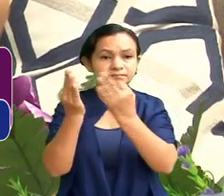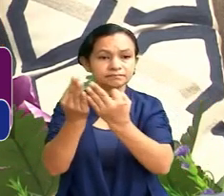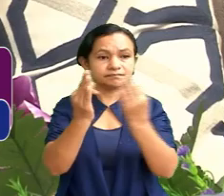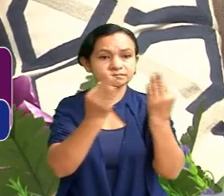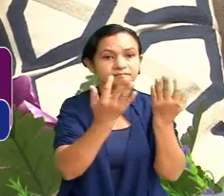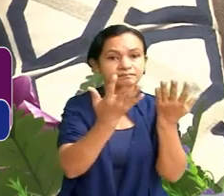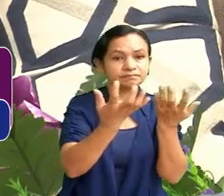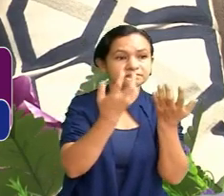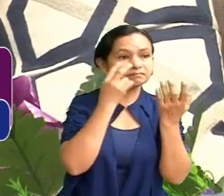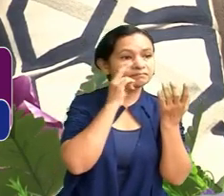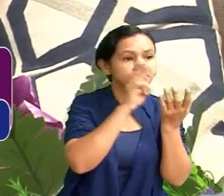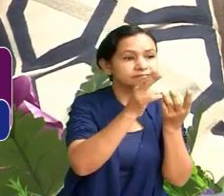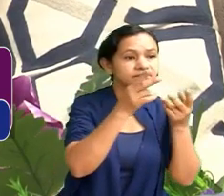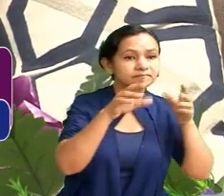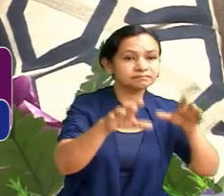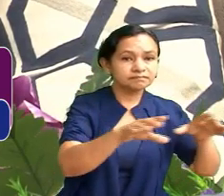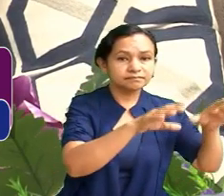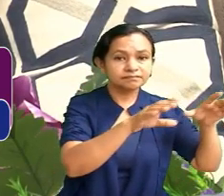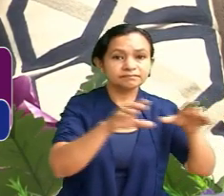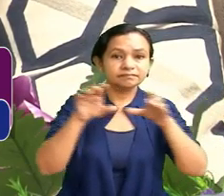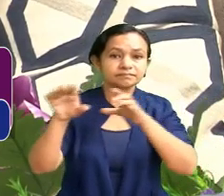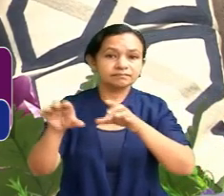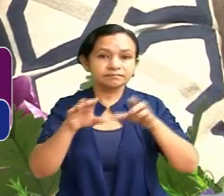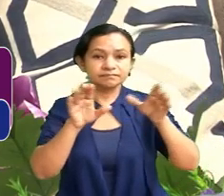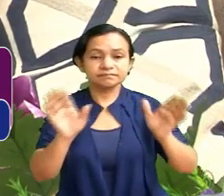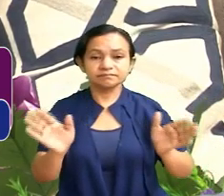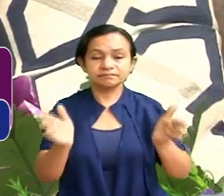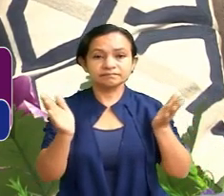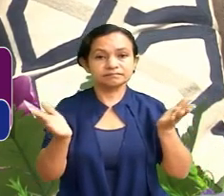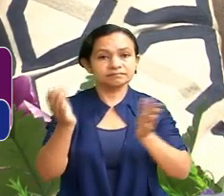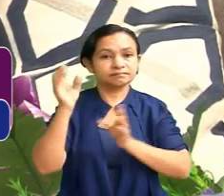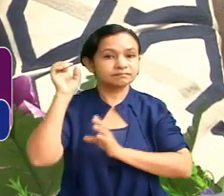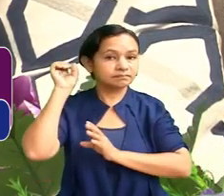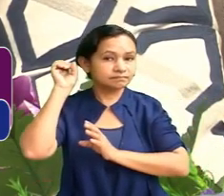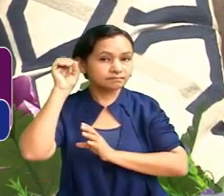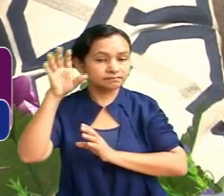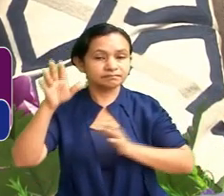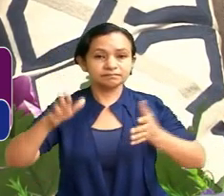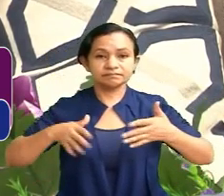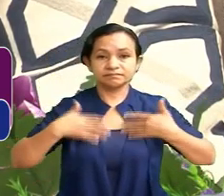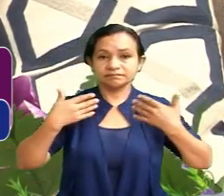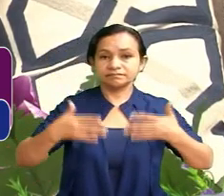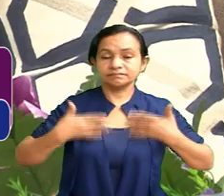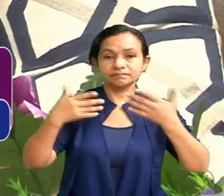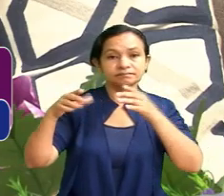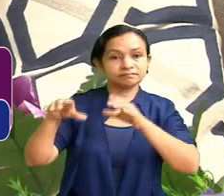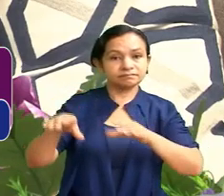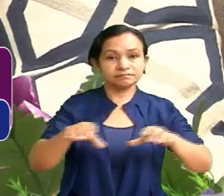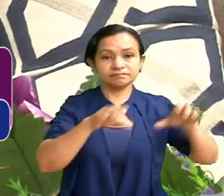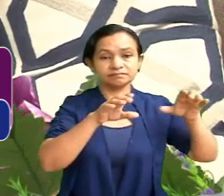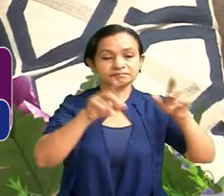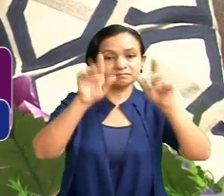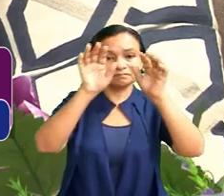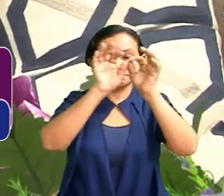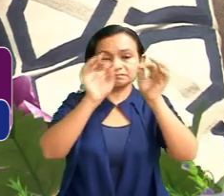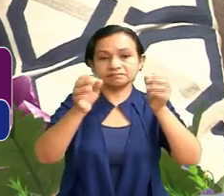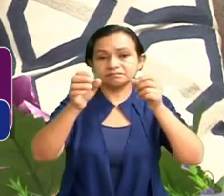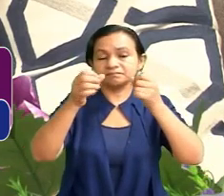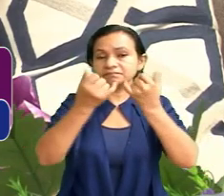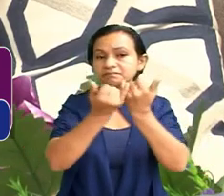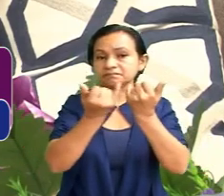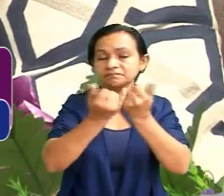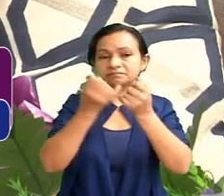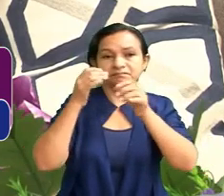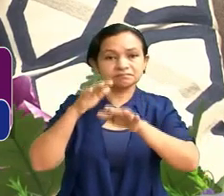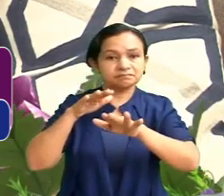para distraerse verdad con actividades de promoción turística actividades de animación turística festivales carnavales